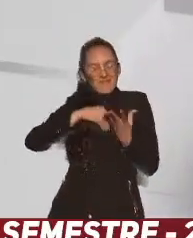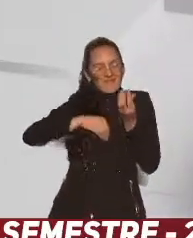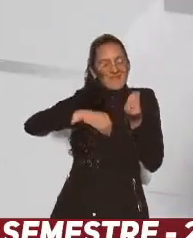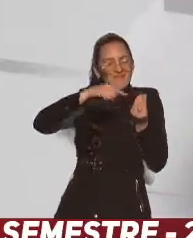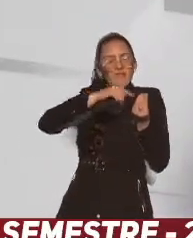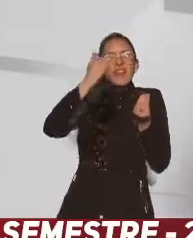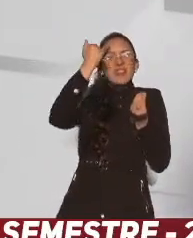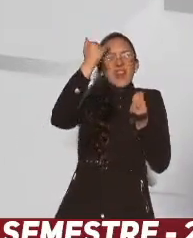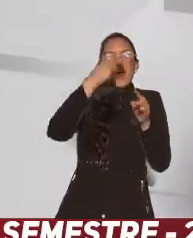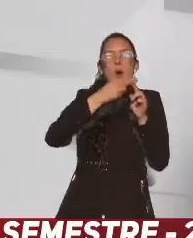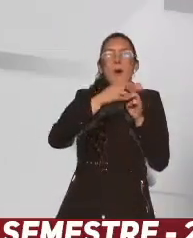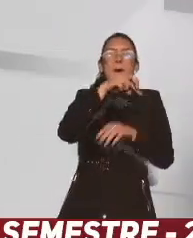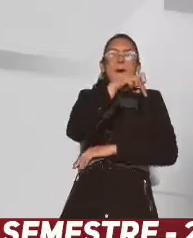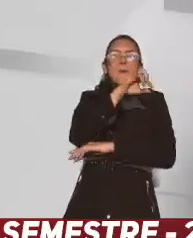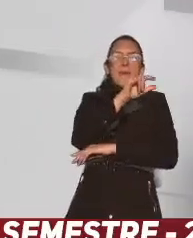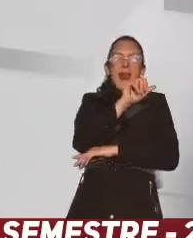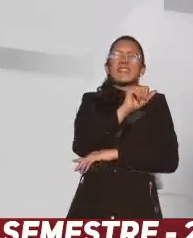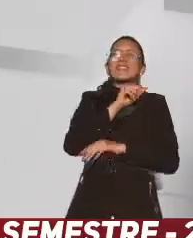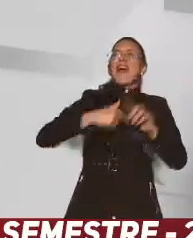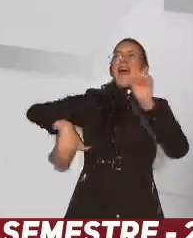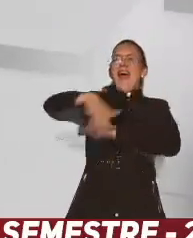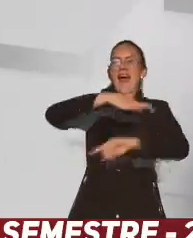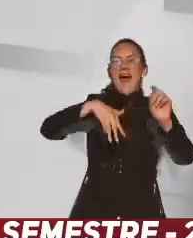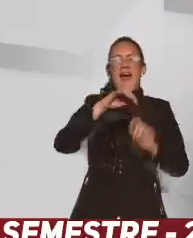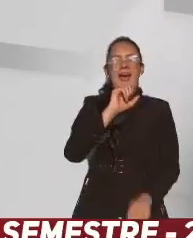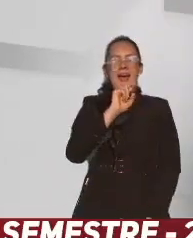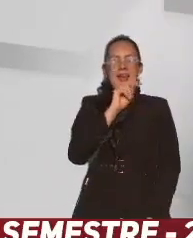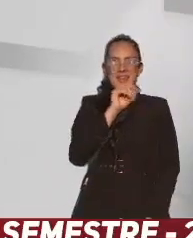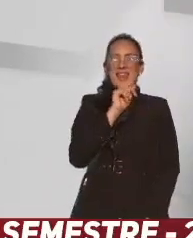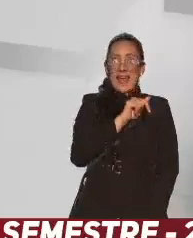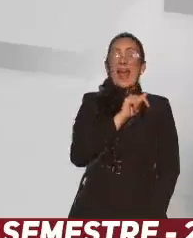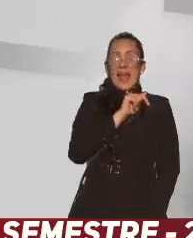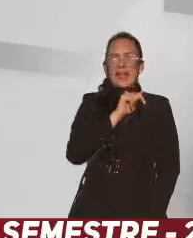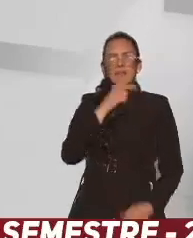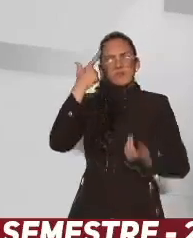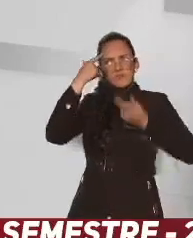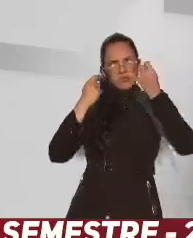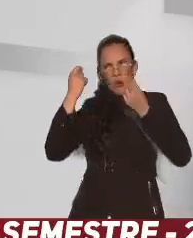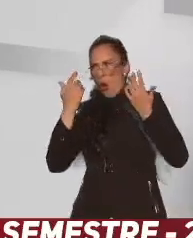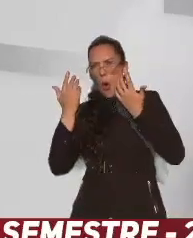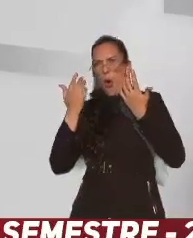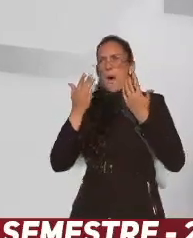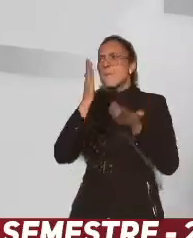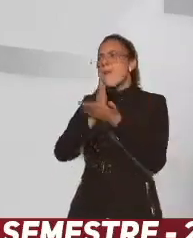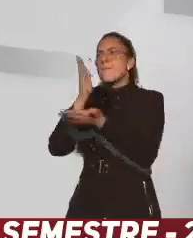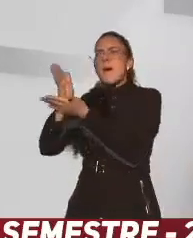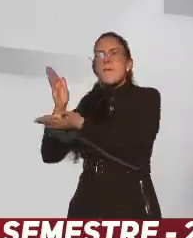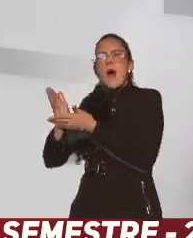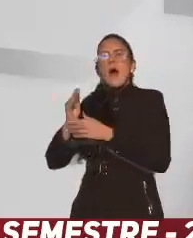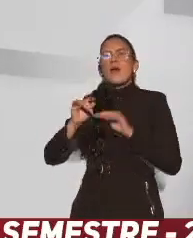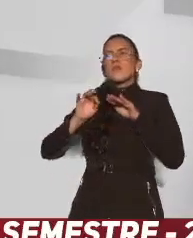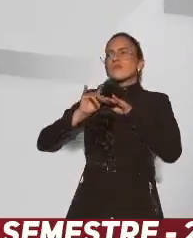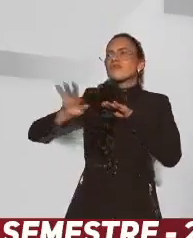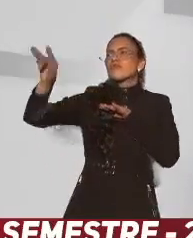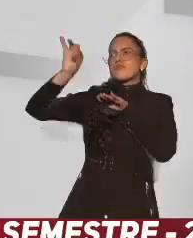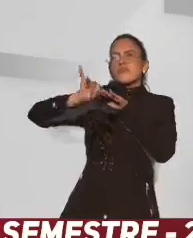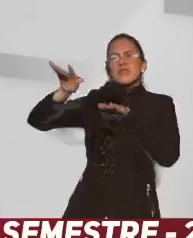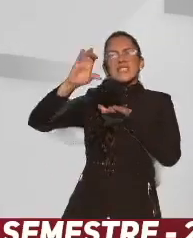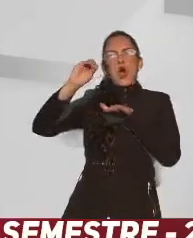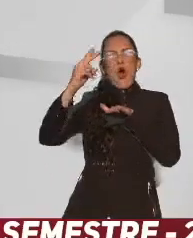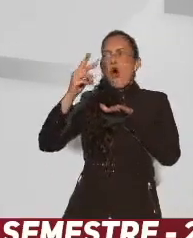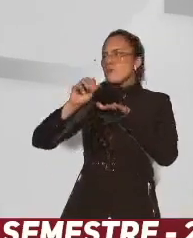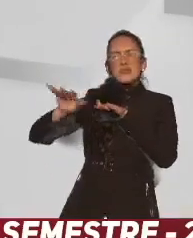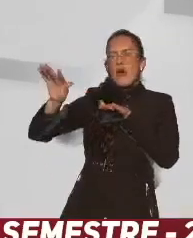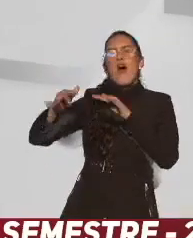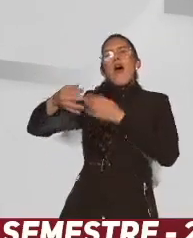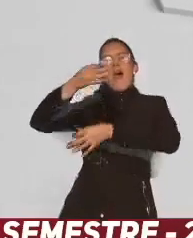por las buenas prácticas ambientales al reducir la huella ambiental de las operaciones mediante el reintegro de baterías gastadas en